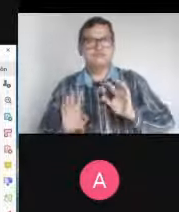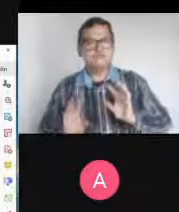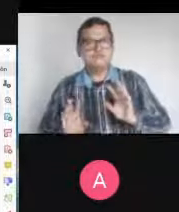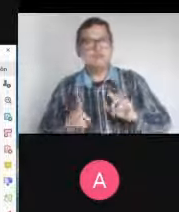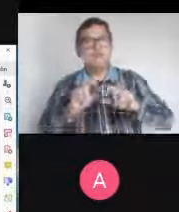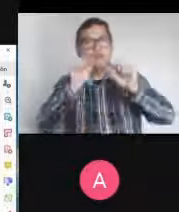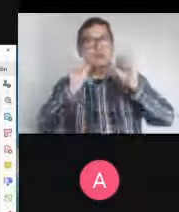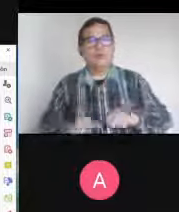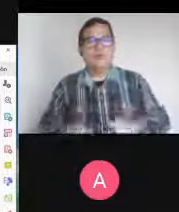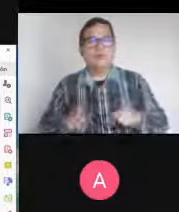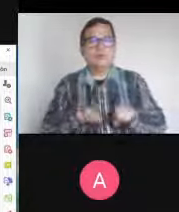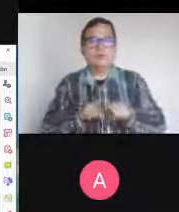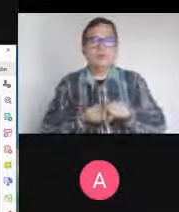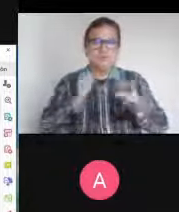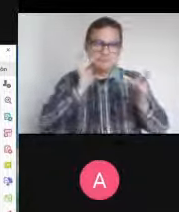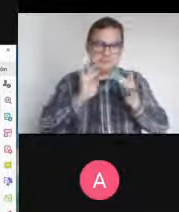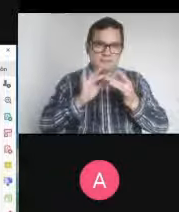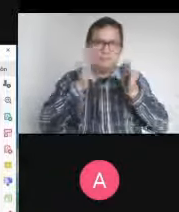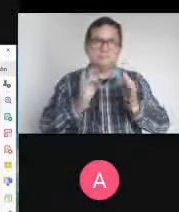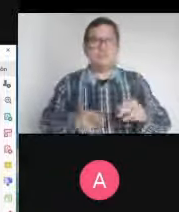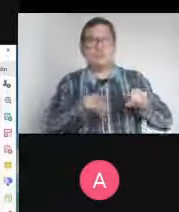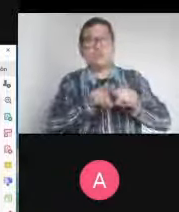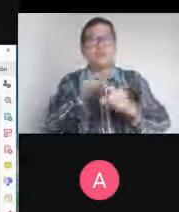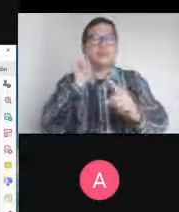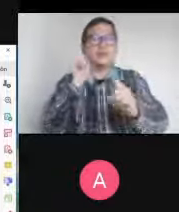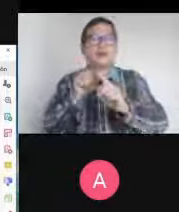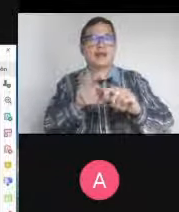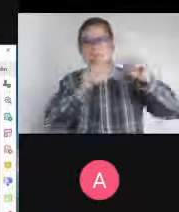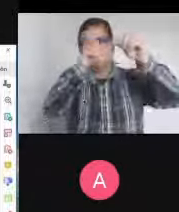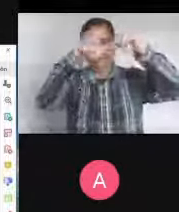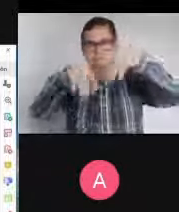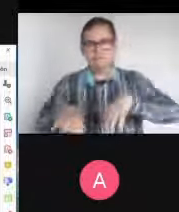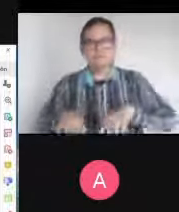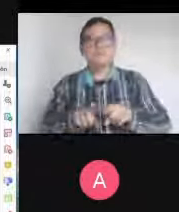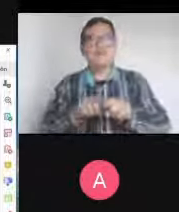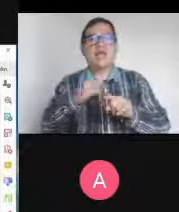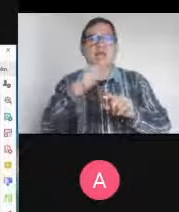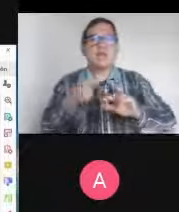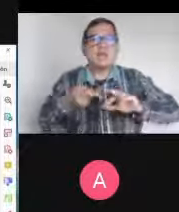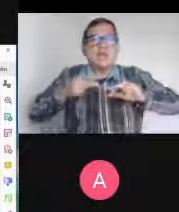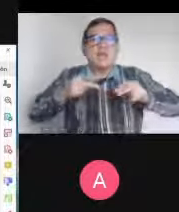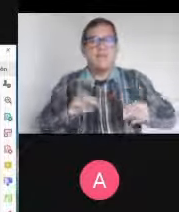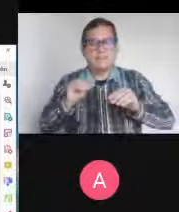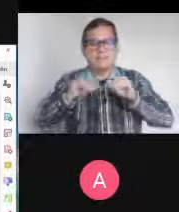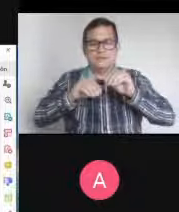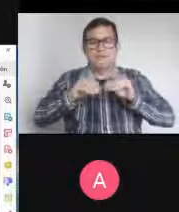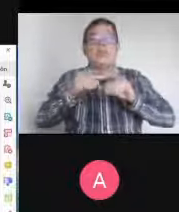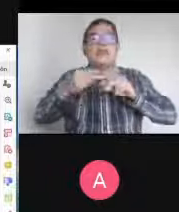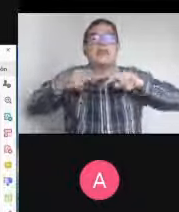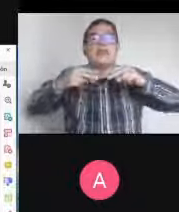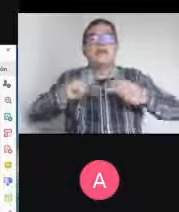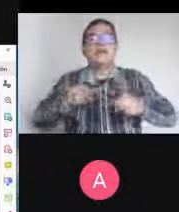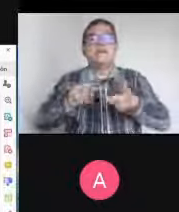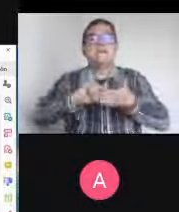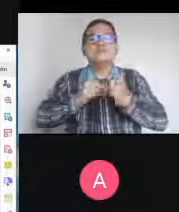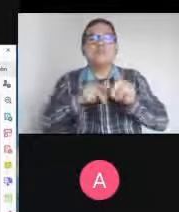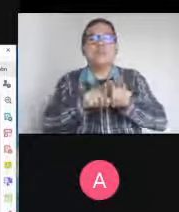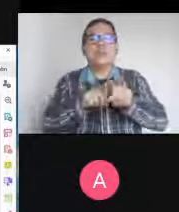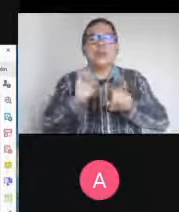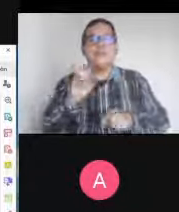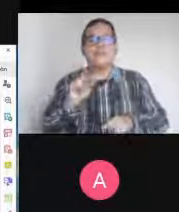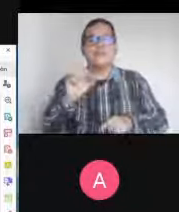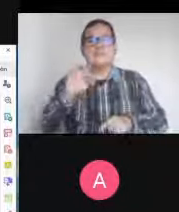conducir. Entonces ahí está configurado en directo. Cuando está configurado en inverso, significa que si viene una